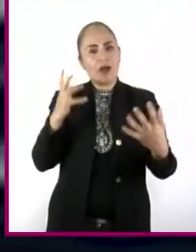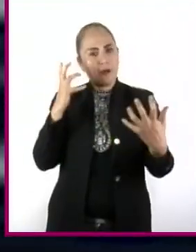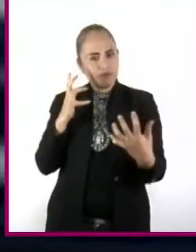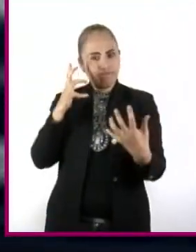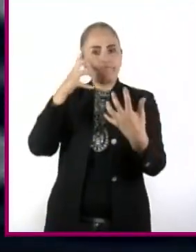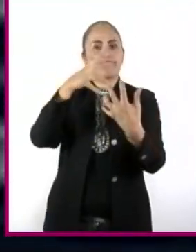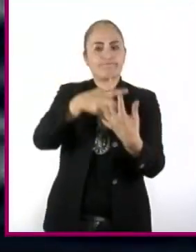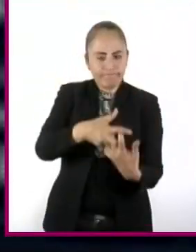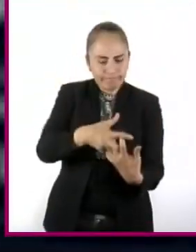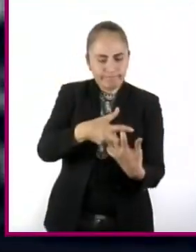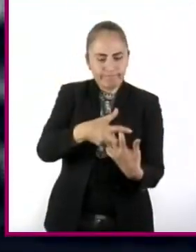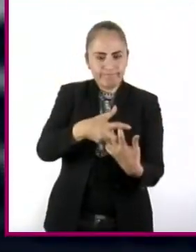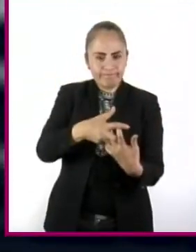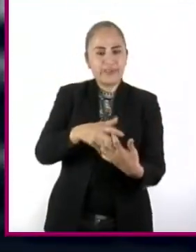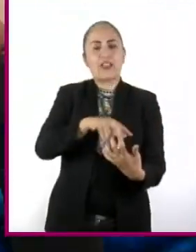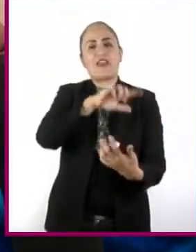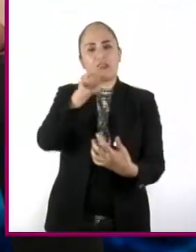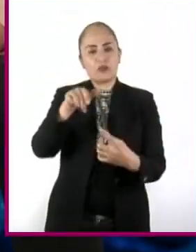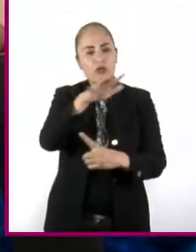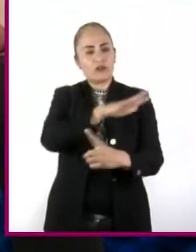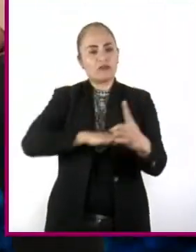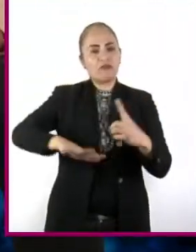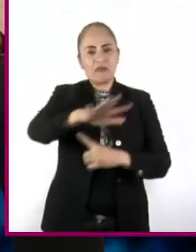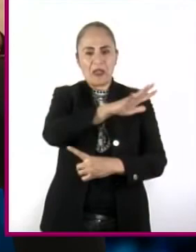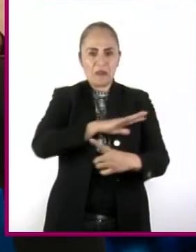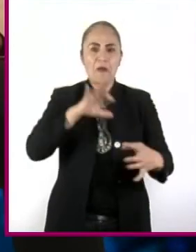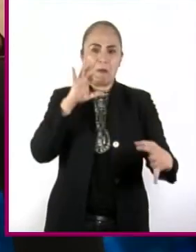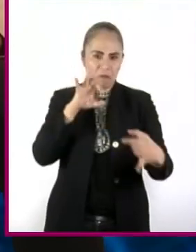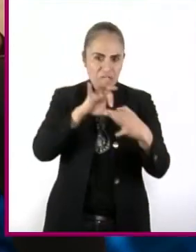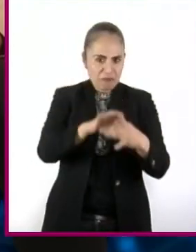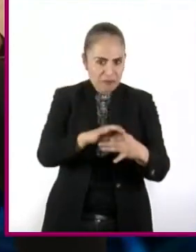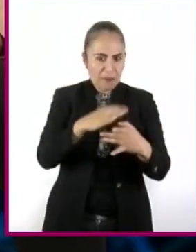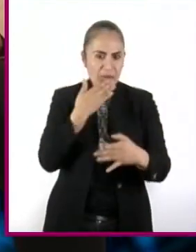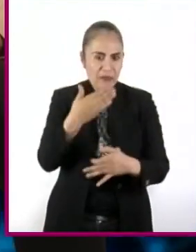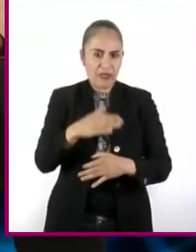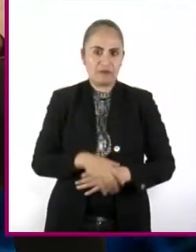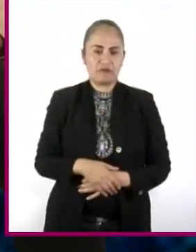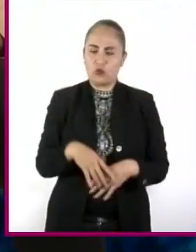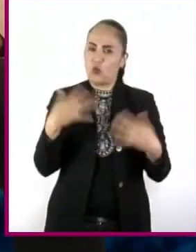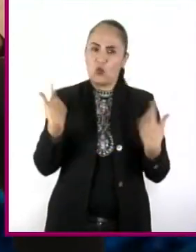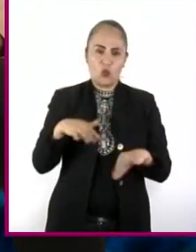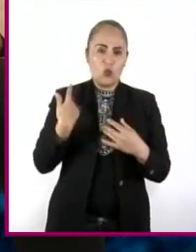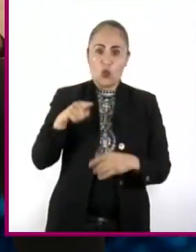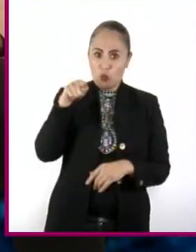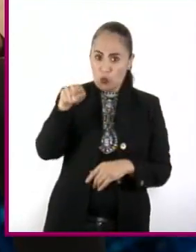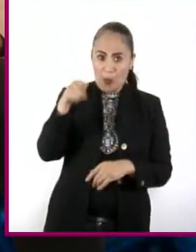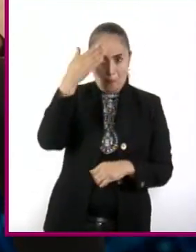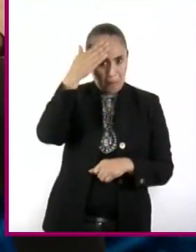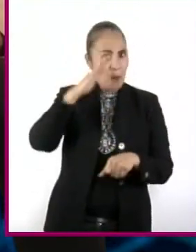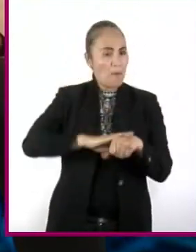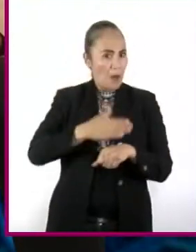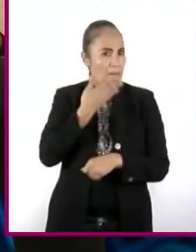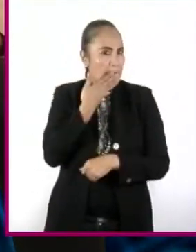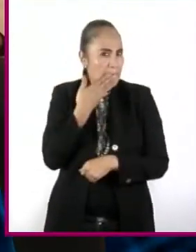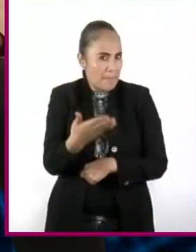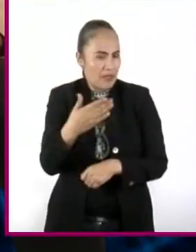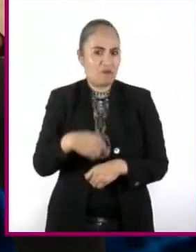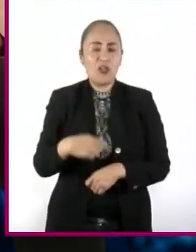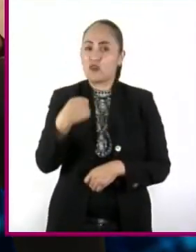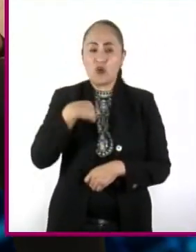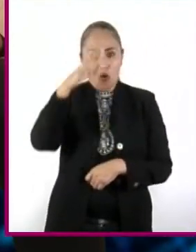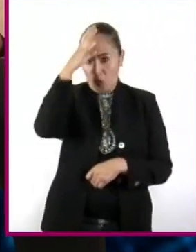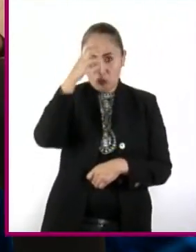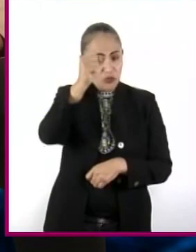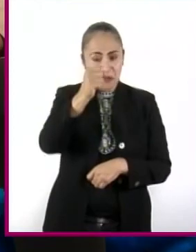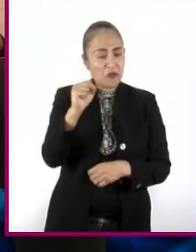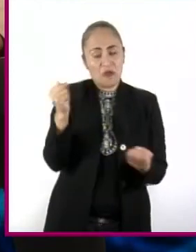ajustarse solito para responder a su medio. ¡Vientos, Mati! Te digo que tu memoria está de 10. Yo no recordaba la definición,